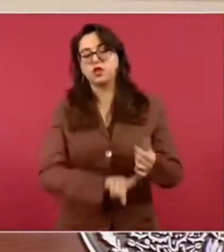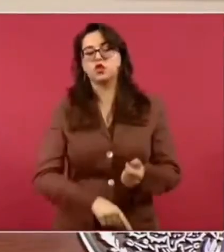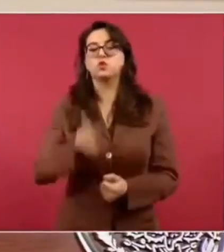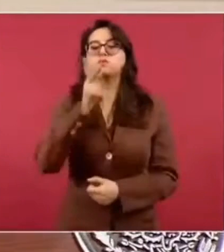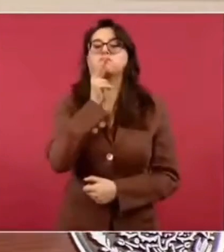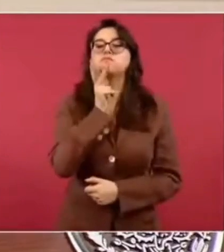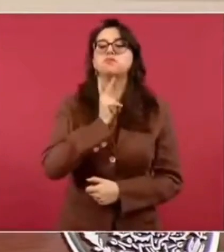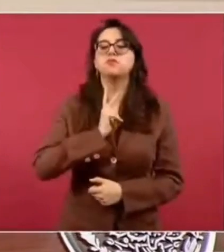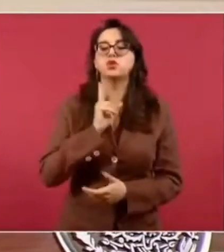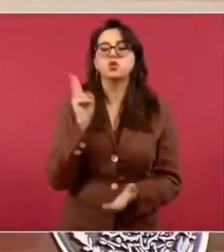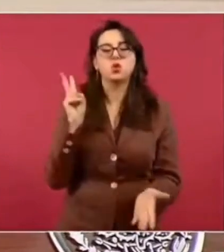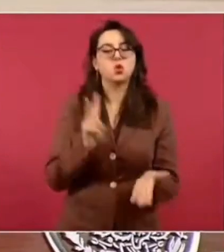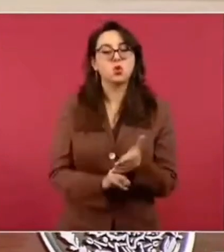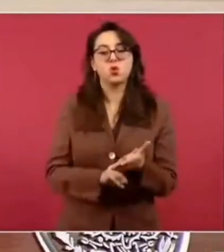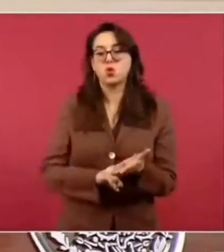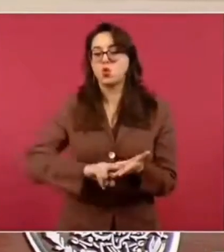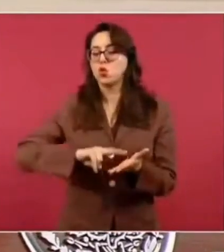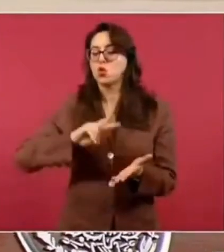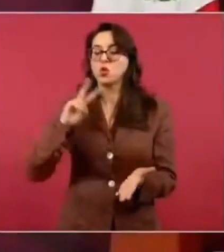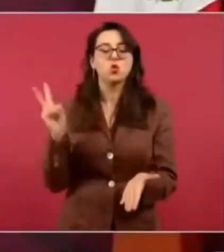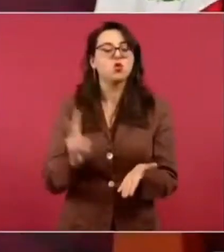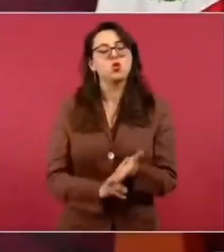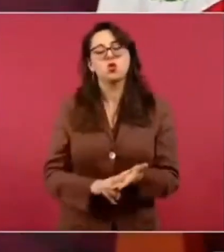extraerlo porque